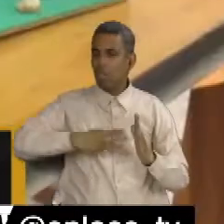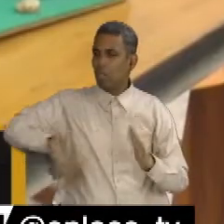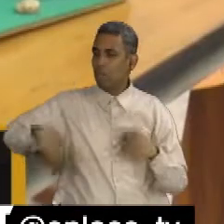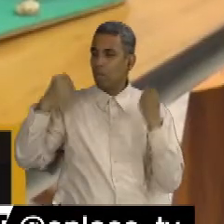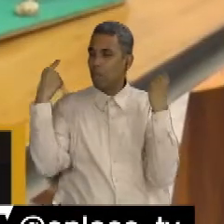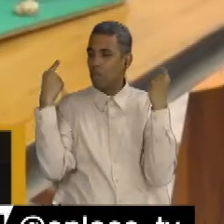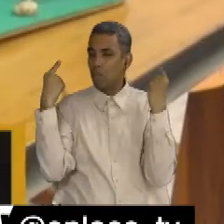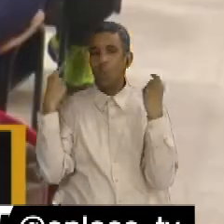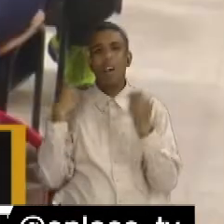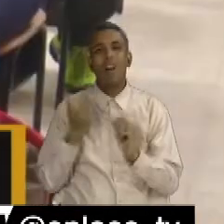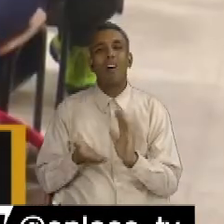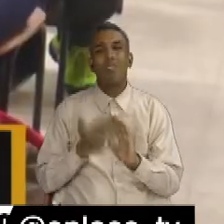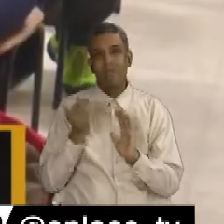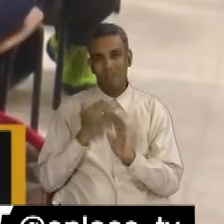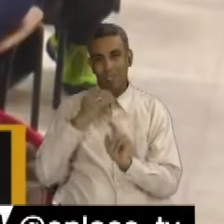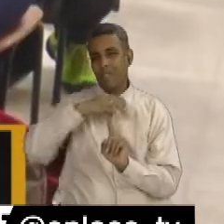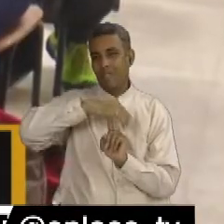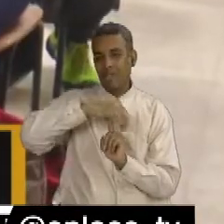entender.